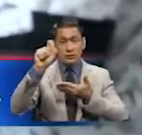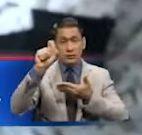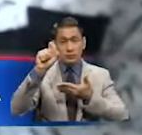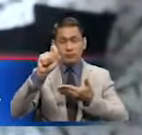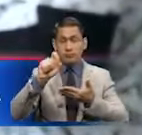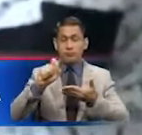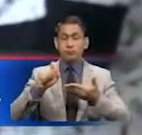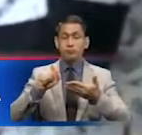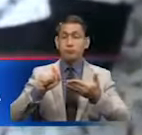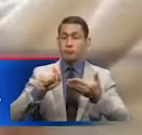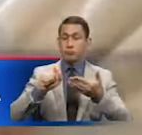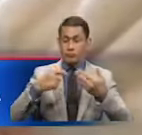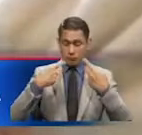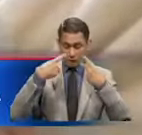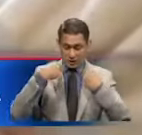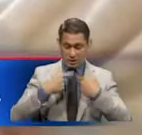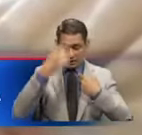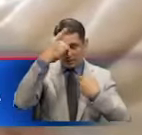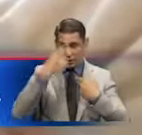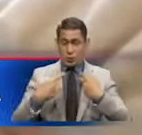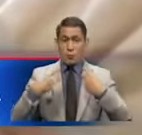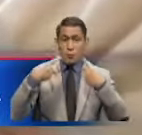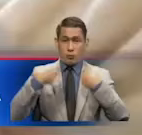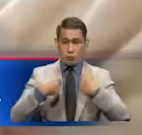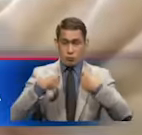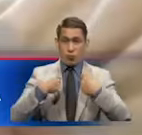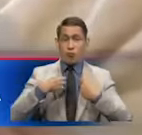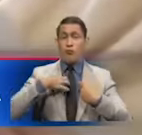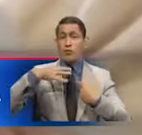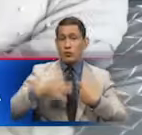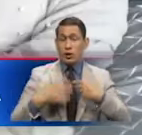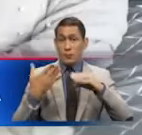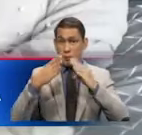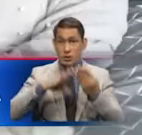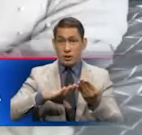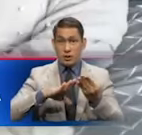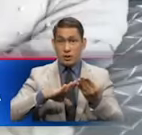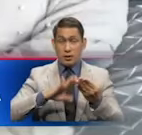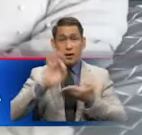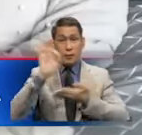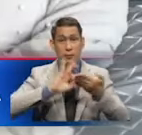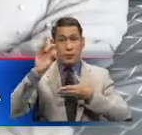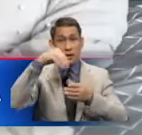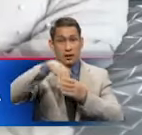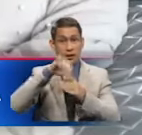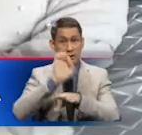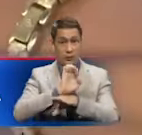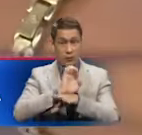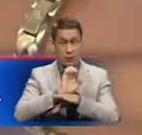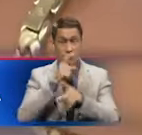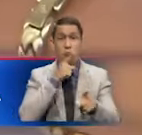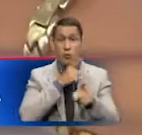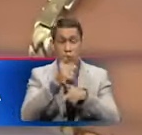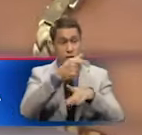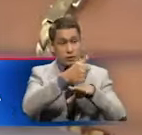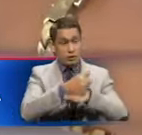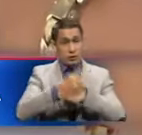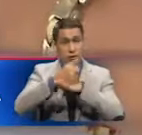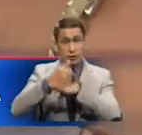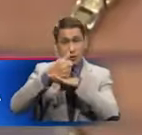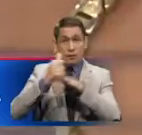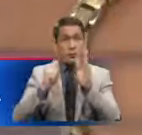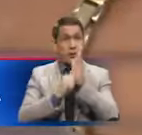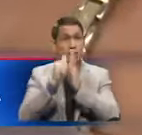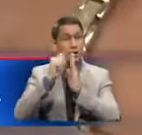de febrero por parte de la Corte Constitucional, que da luz verde a la eutanasia, marca el camino para que las autoridades del Ministerio de